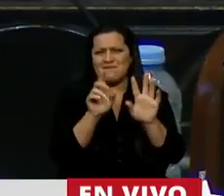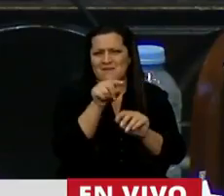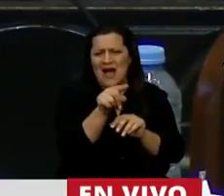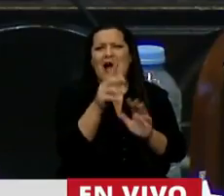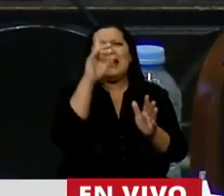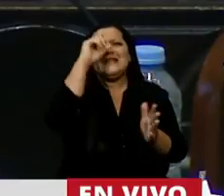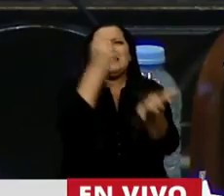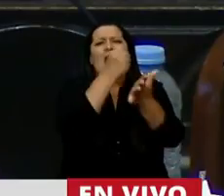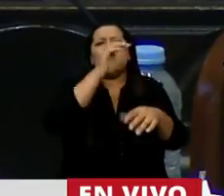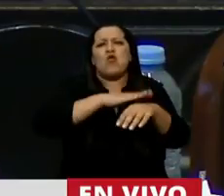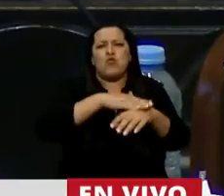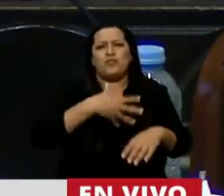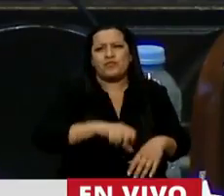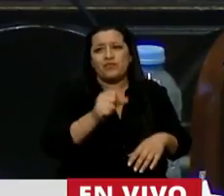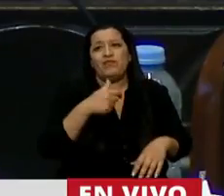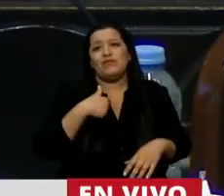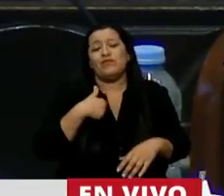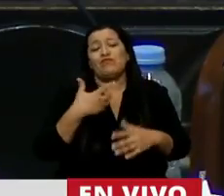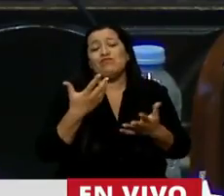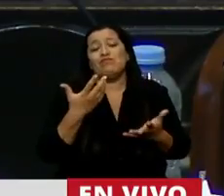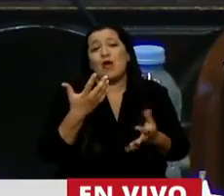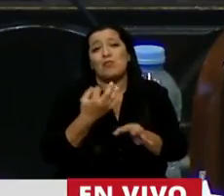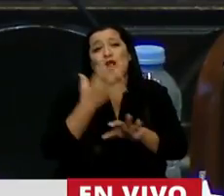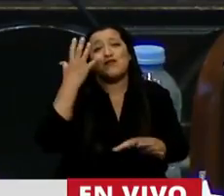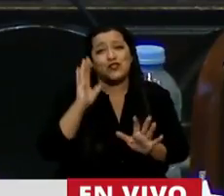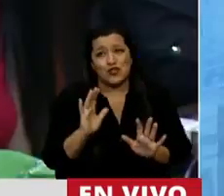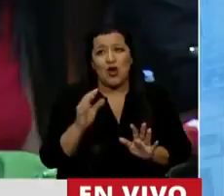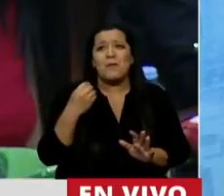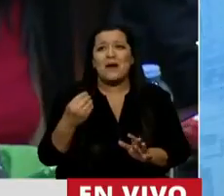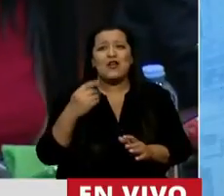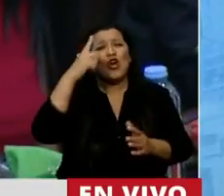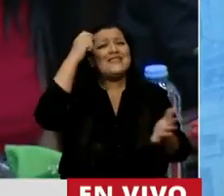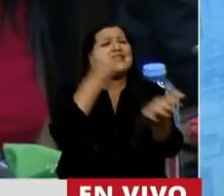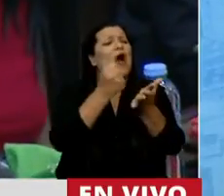porque, quizá por un vicio de profesión, lo traumático, señor